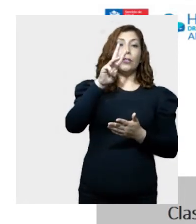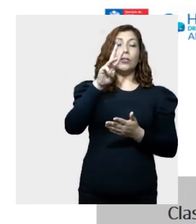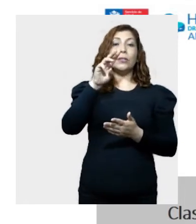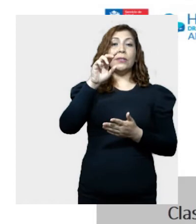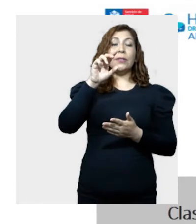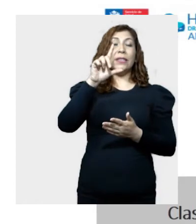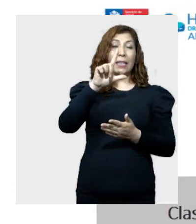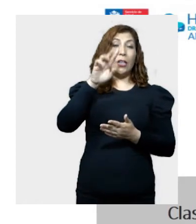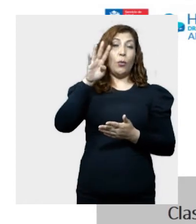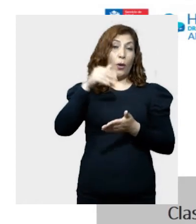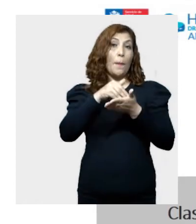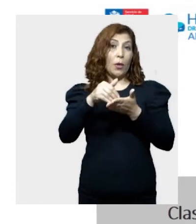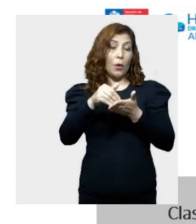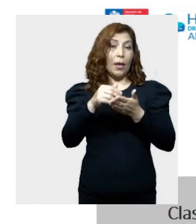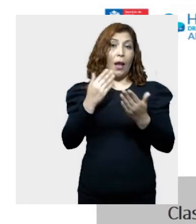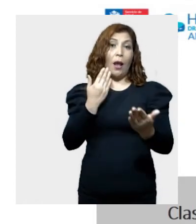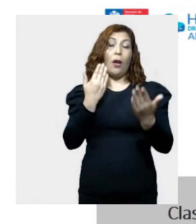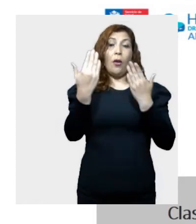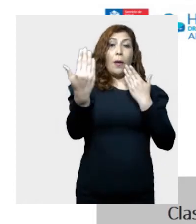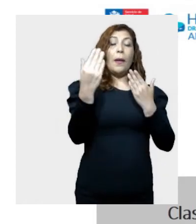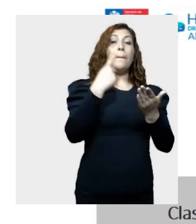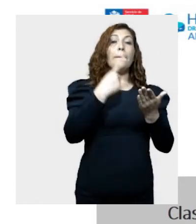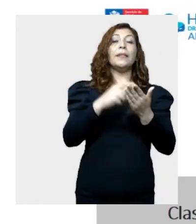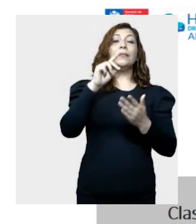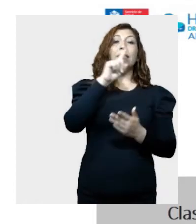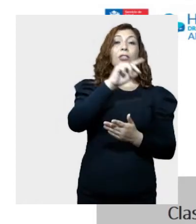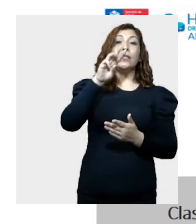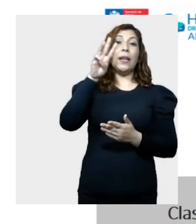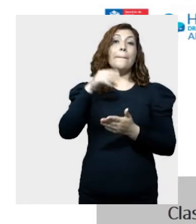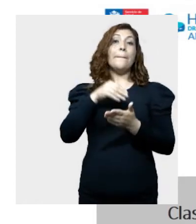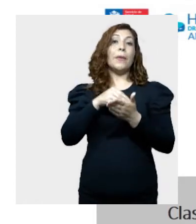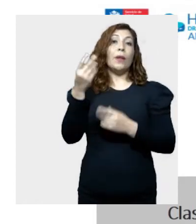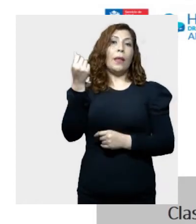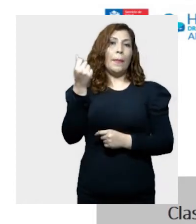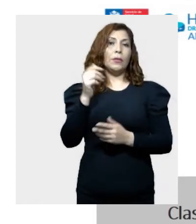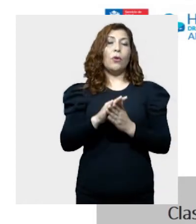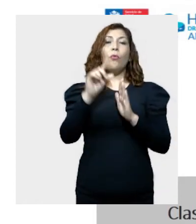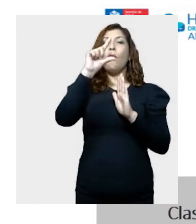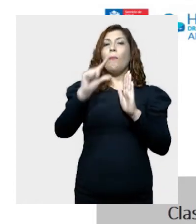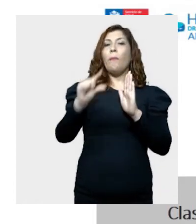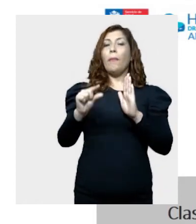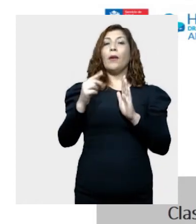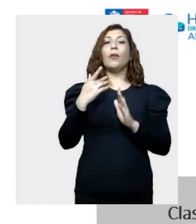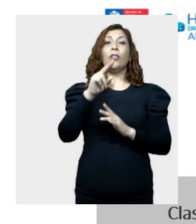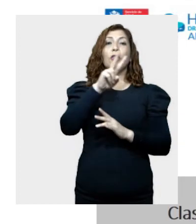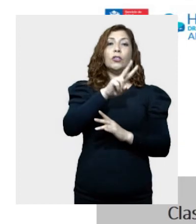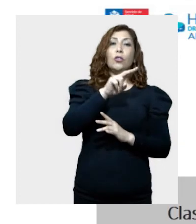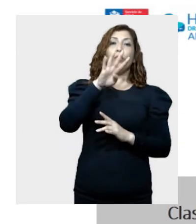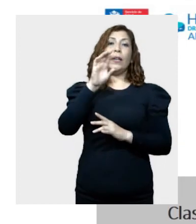1.374 millones versus 1.133 millones de pesos, con una disminución de